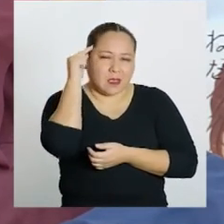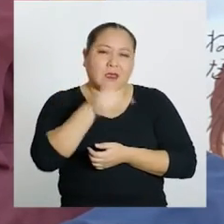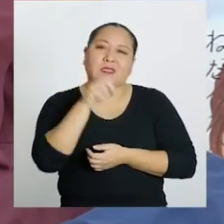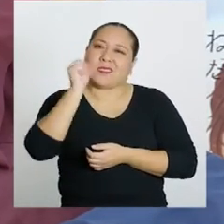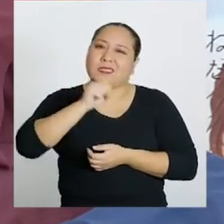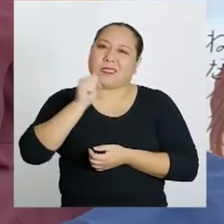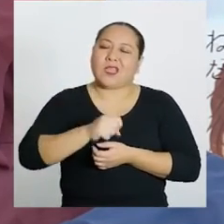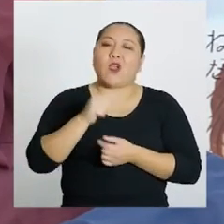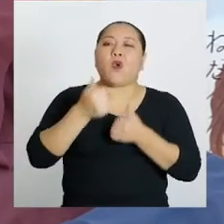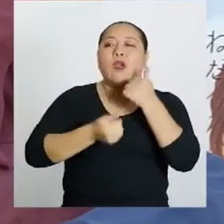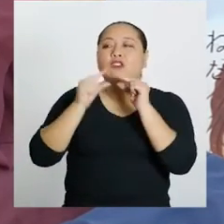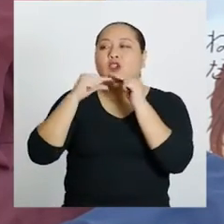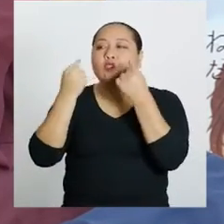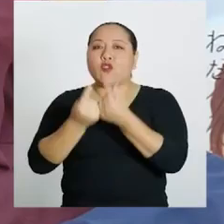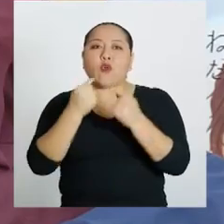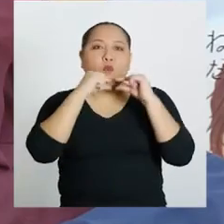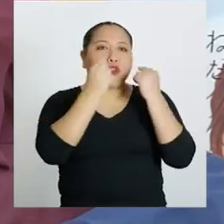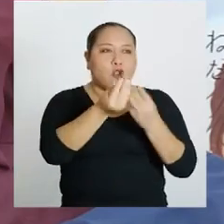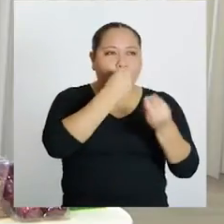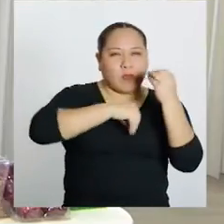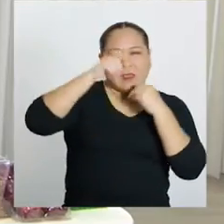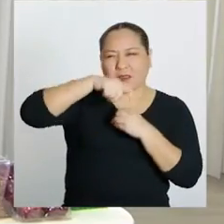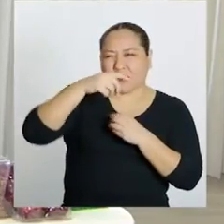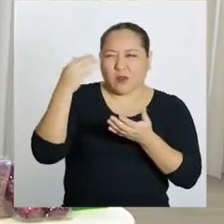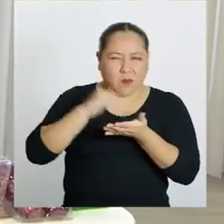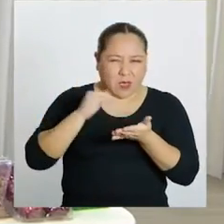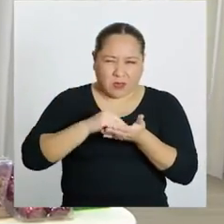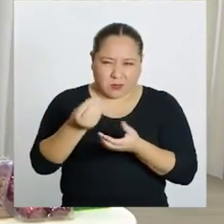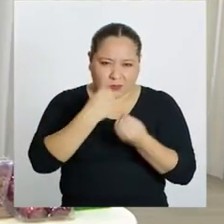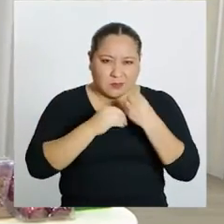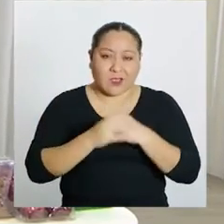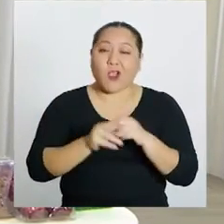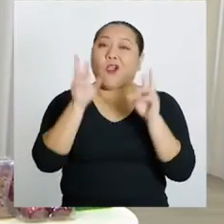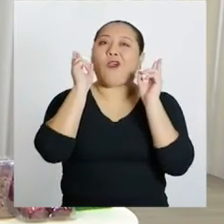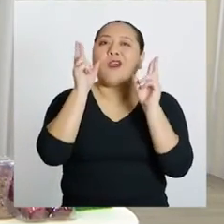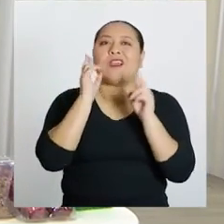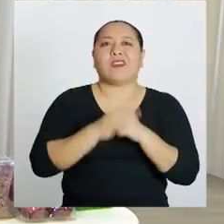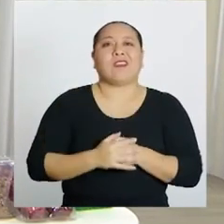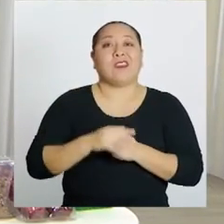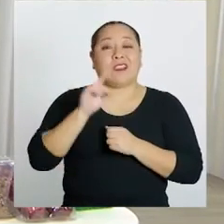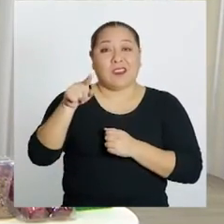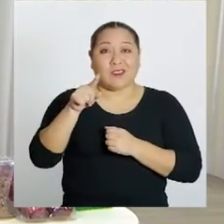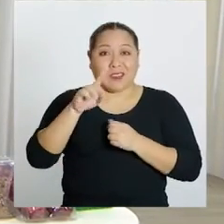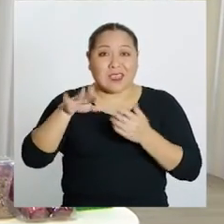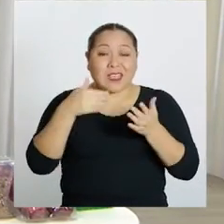qué grupos de alimentos me hace falta comer más seguido. Espero